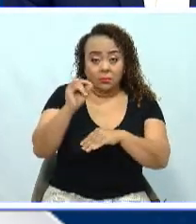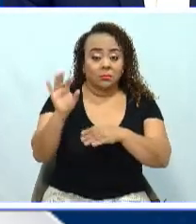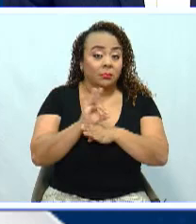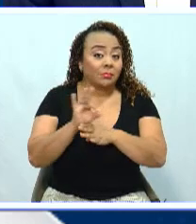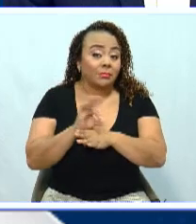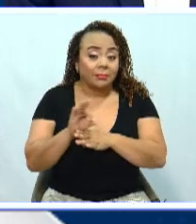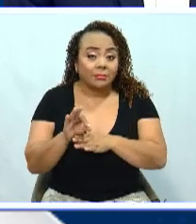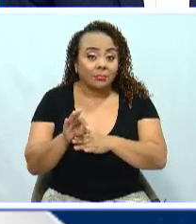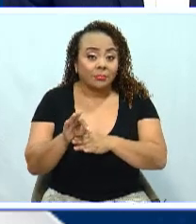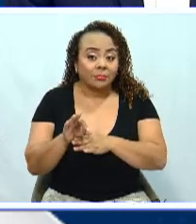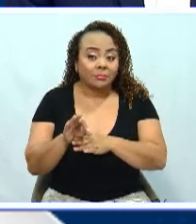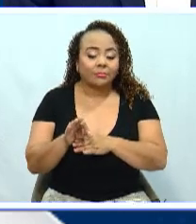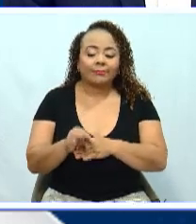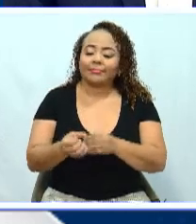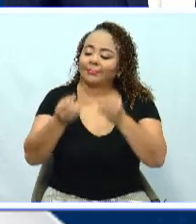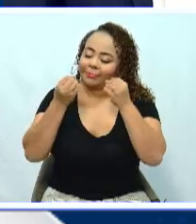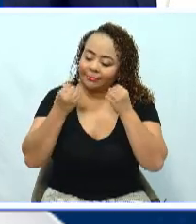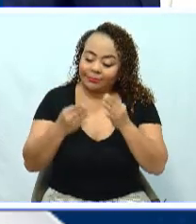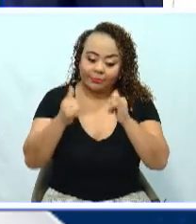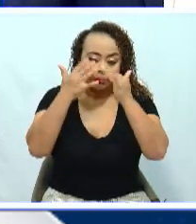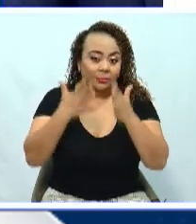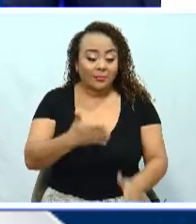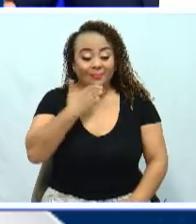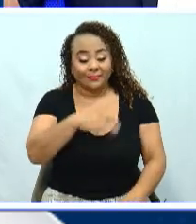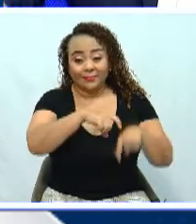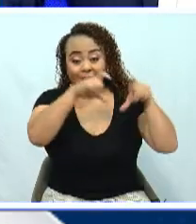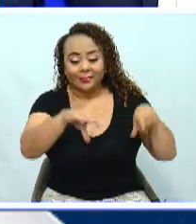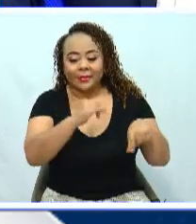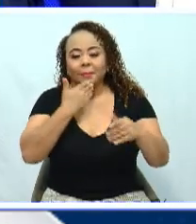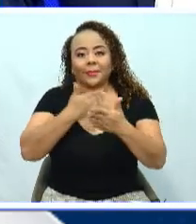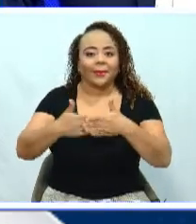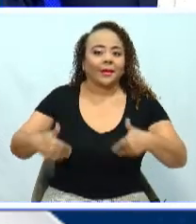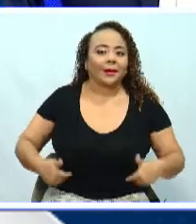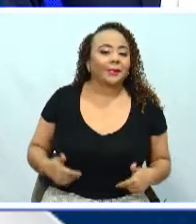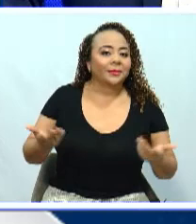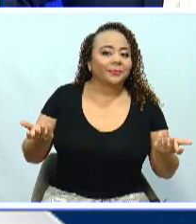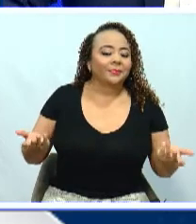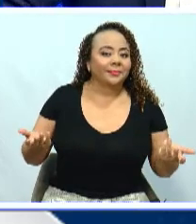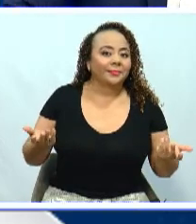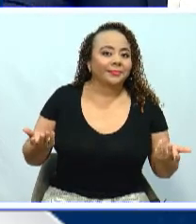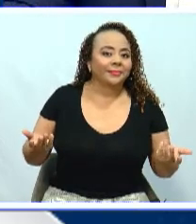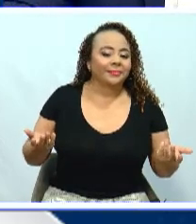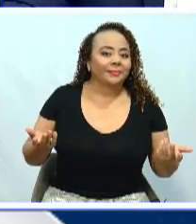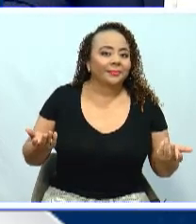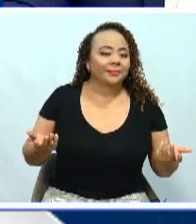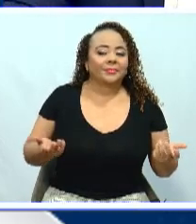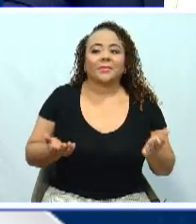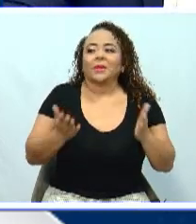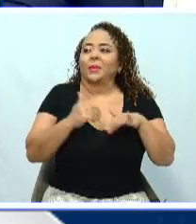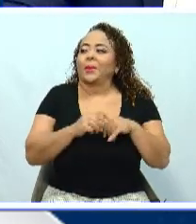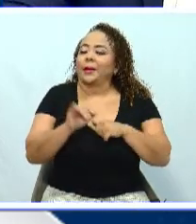claro y hay muchos jugadores que fueron muy malos en la cancha Y son muy buenos entrenadores O sea no no hay una